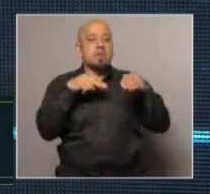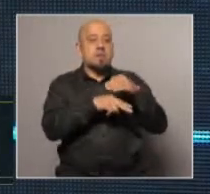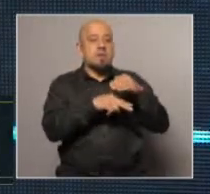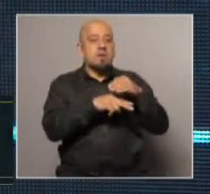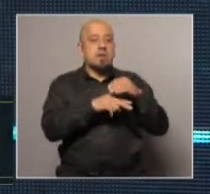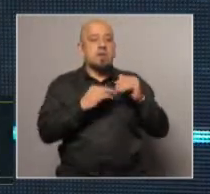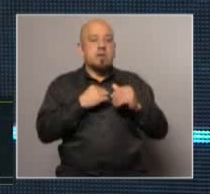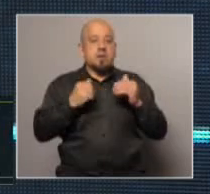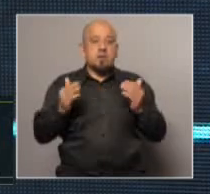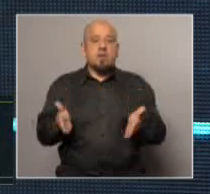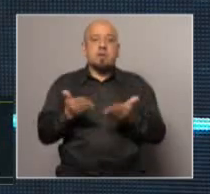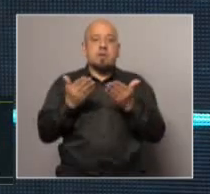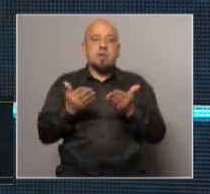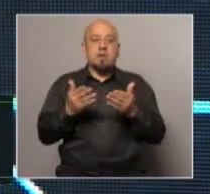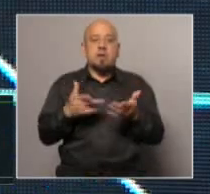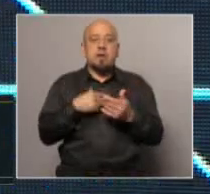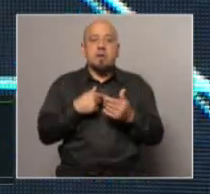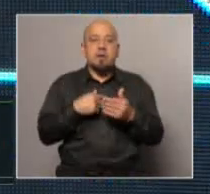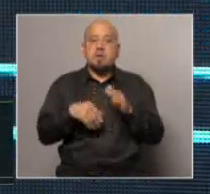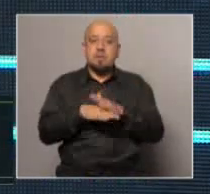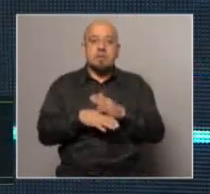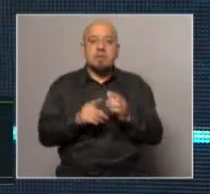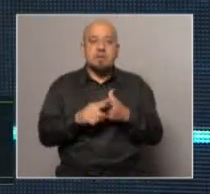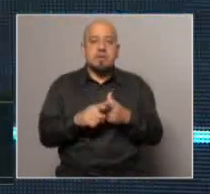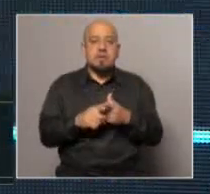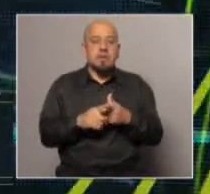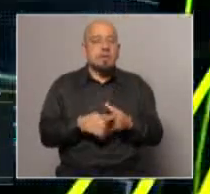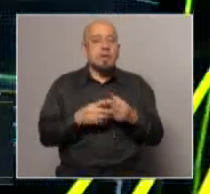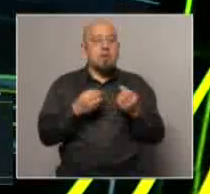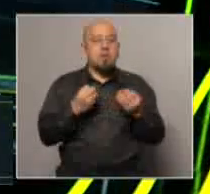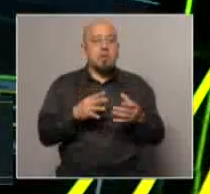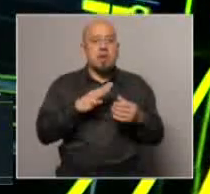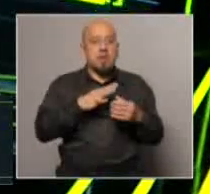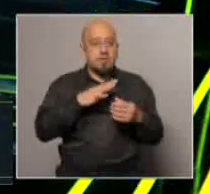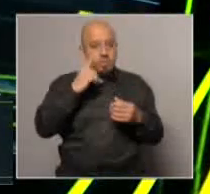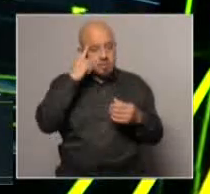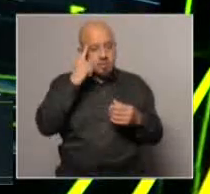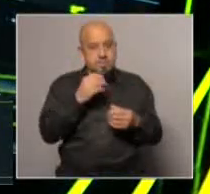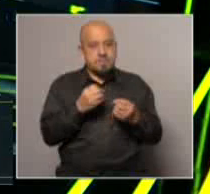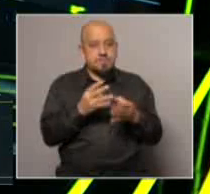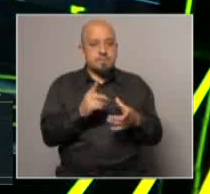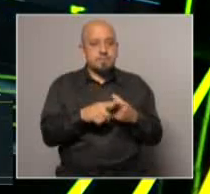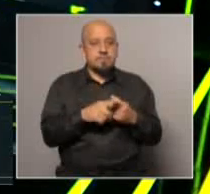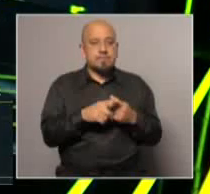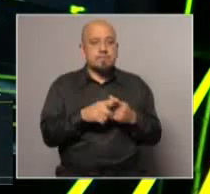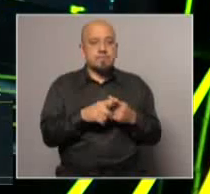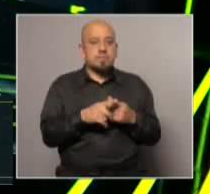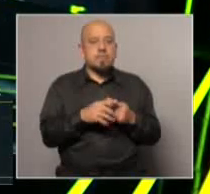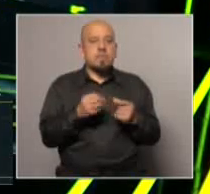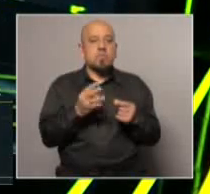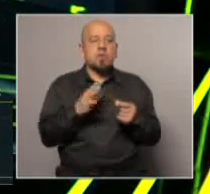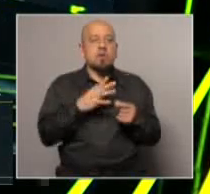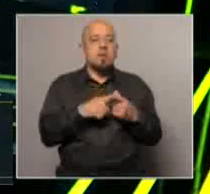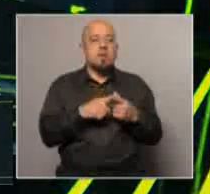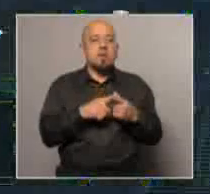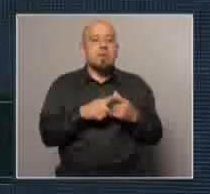la motivación a salir de las cosas. Porque además hay que pensar por qué hay un uso problemático de sustancias.